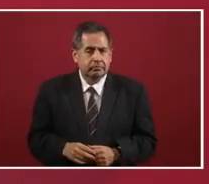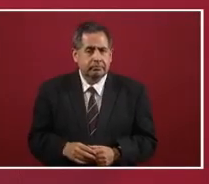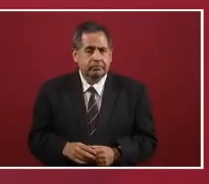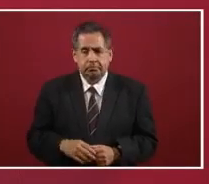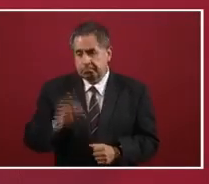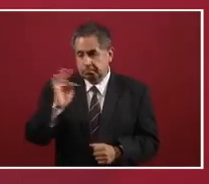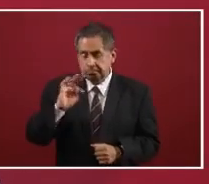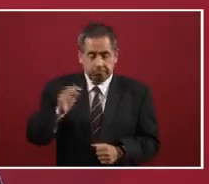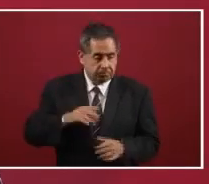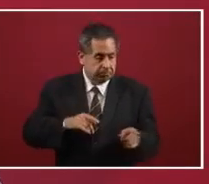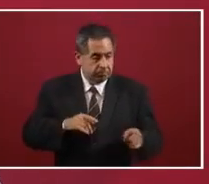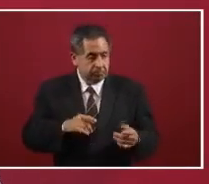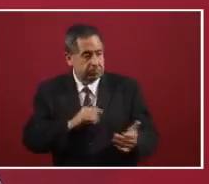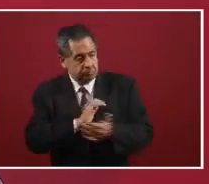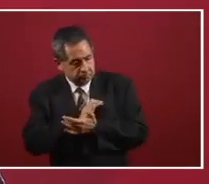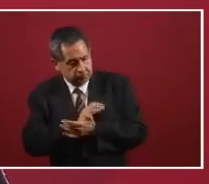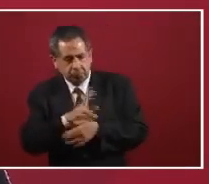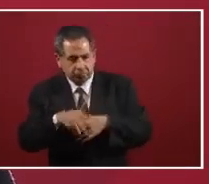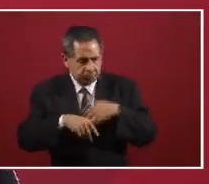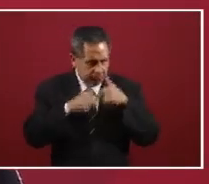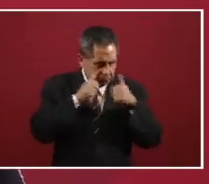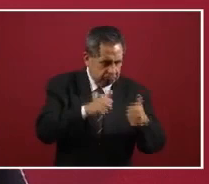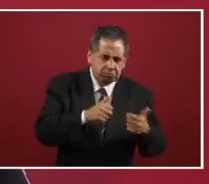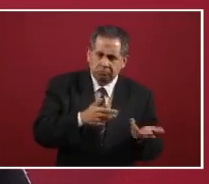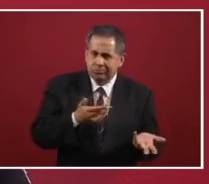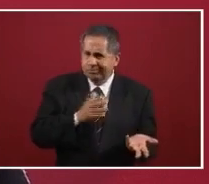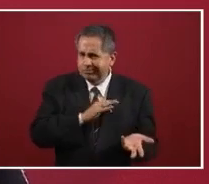se atienden las peticiones,